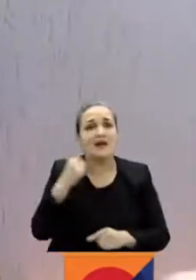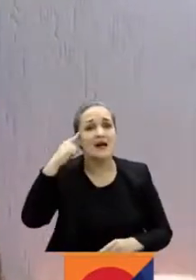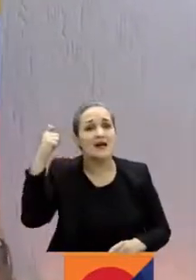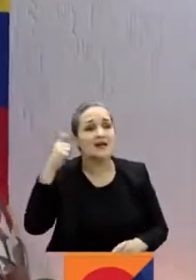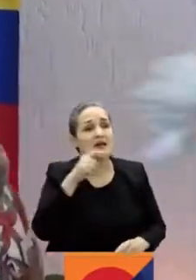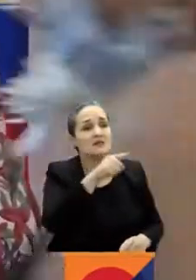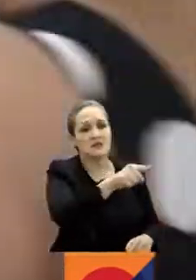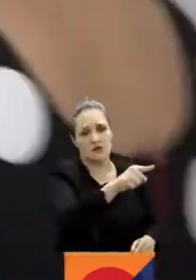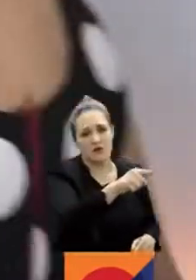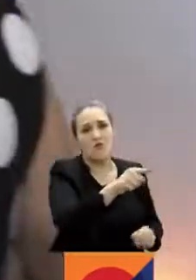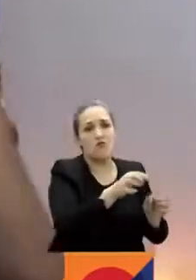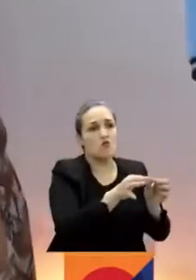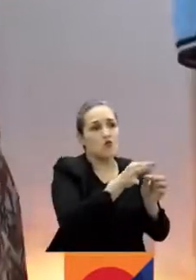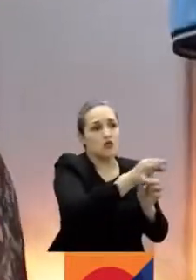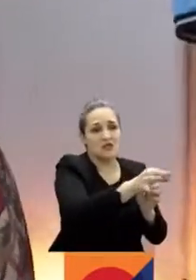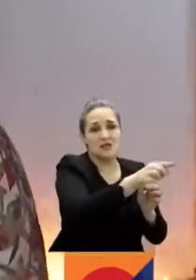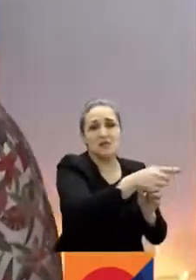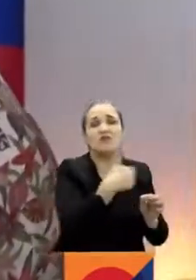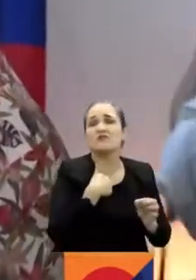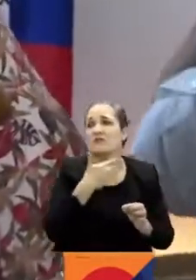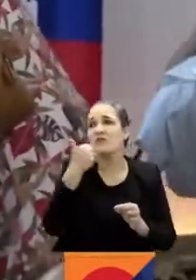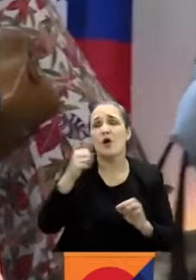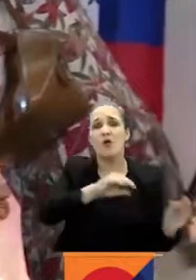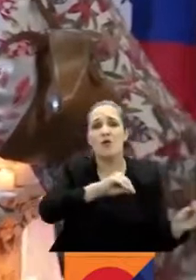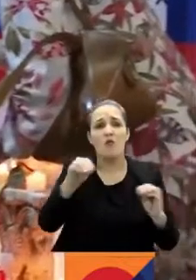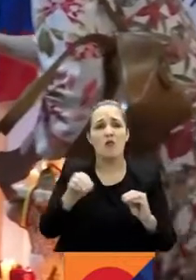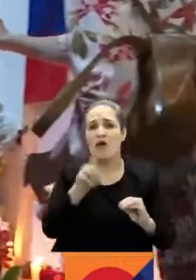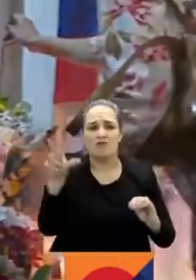pidió un traslado y se lo negaron. Esta es la historia.